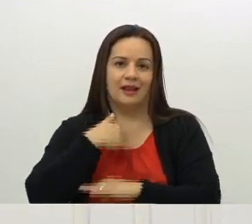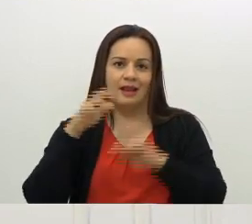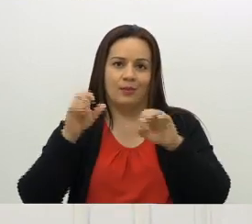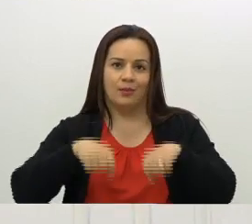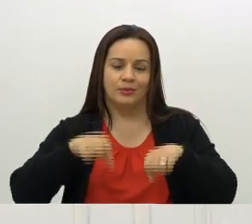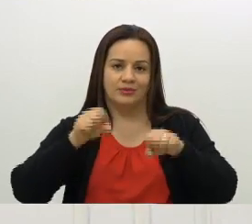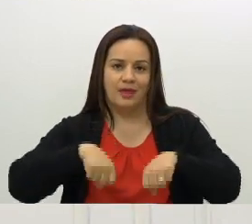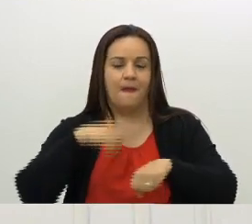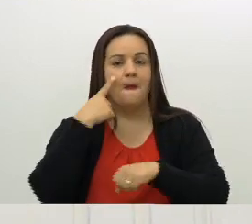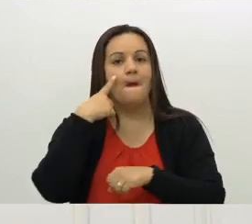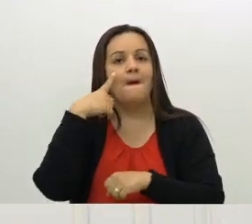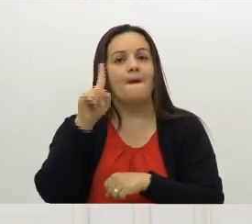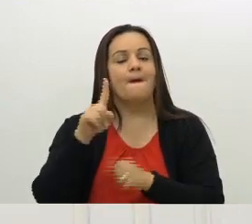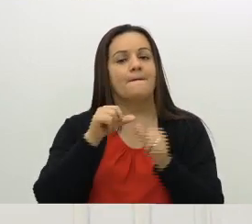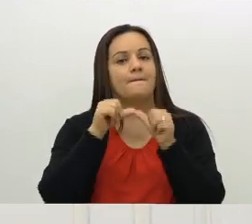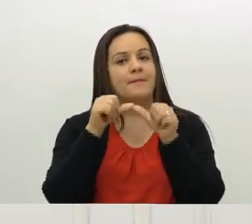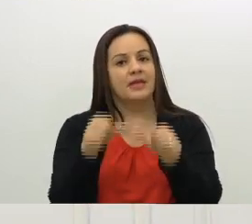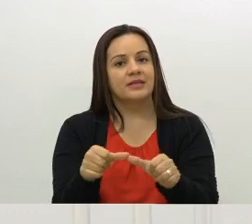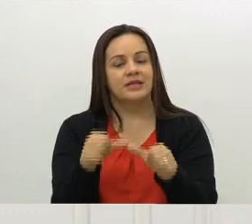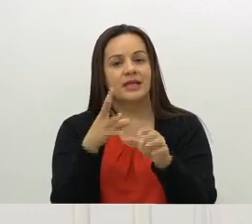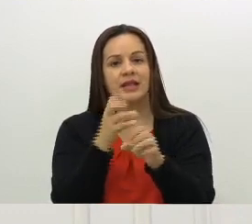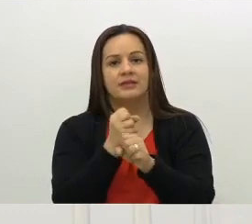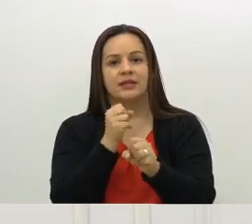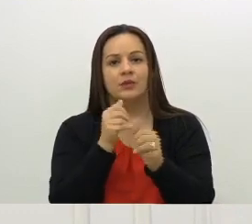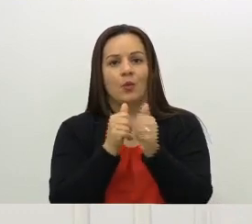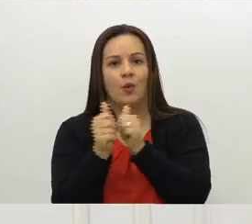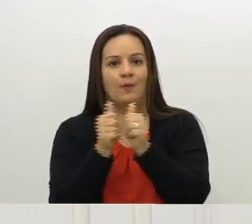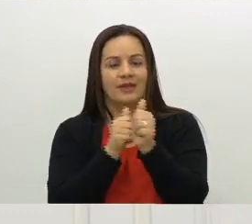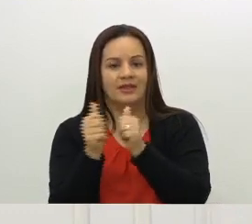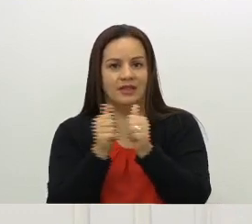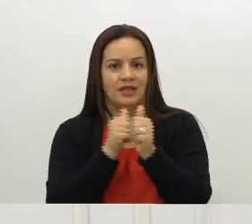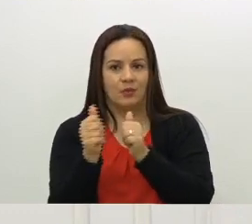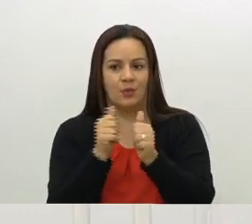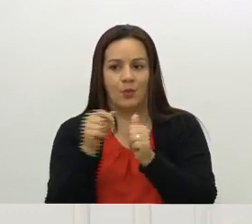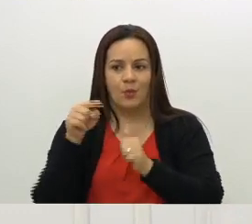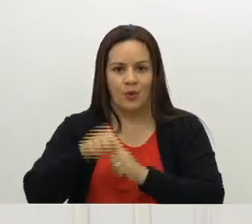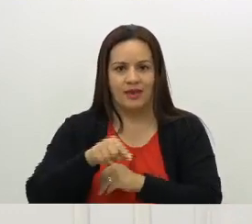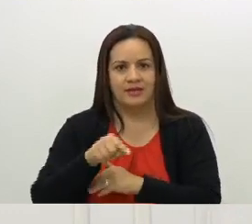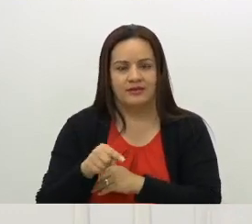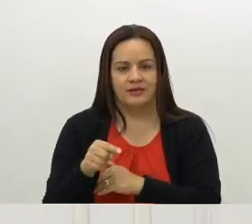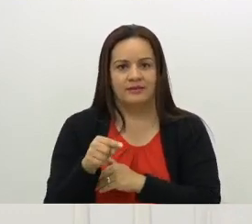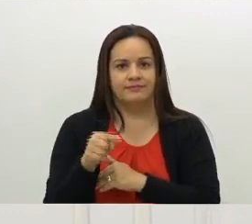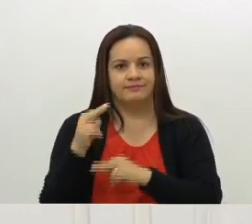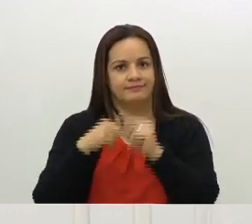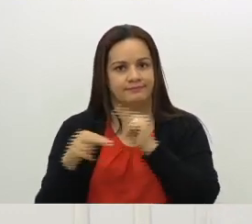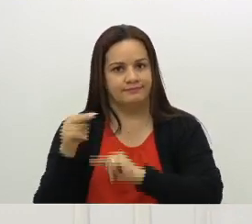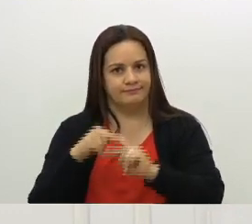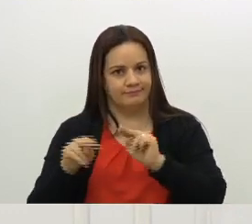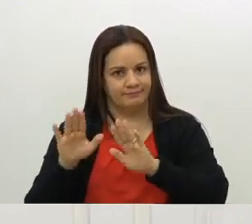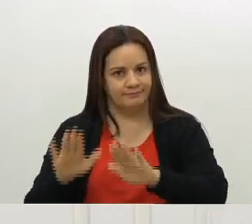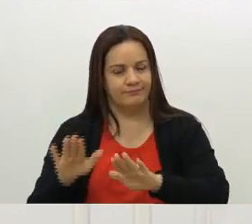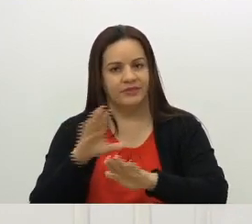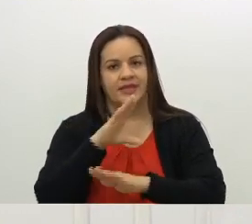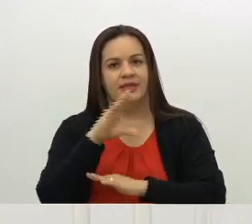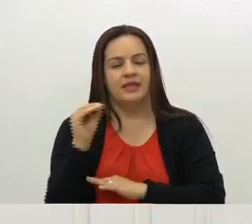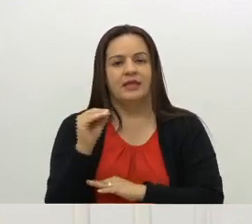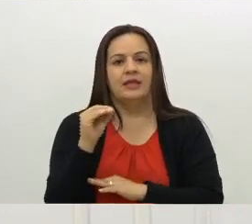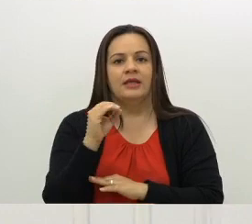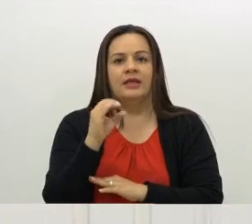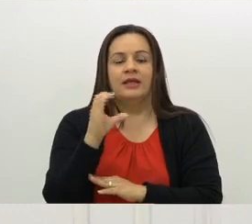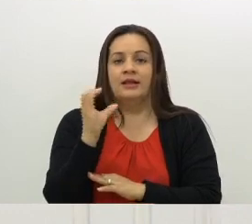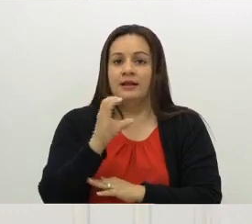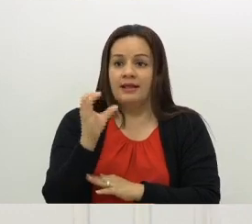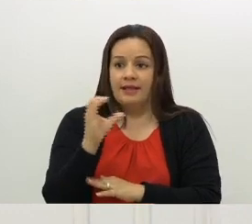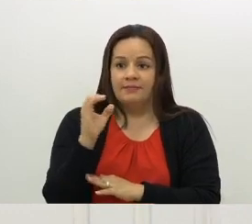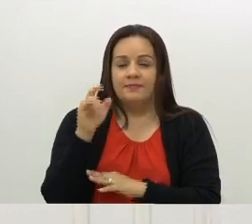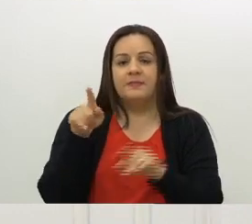capacidad para seguir haciendo competitivo el ingenio. Y el CATIE, que también